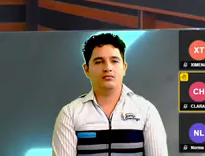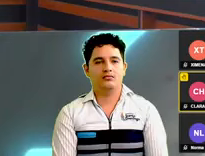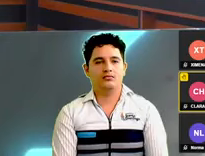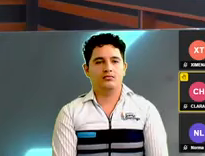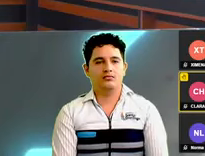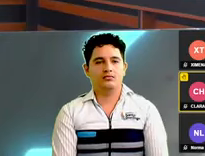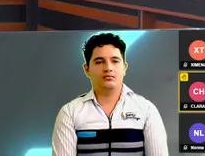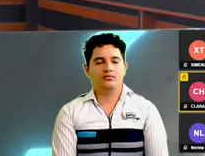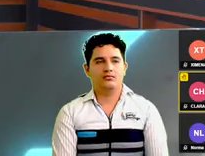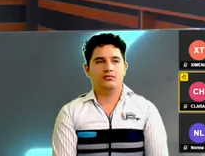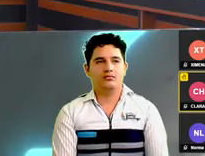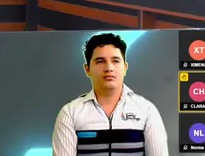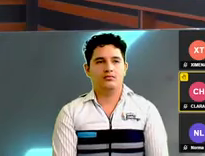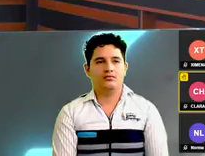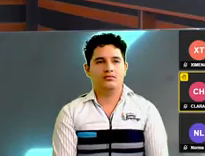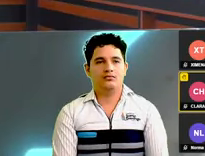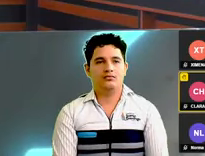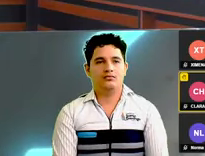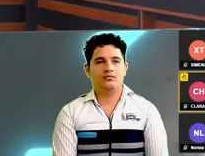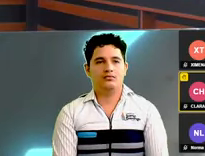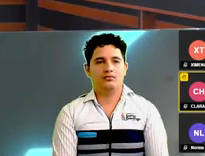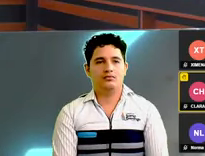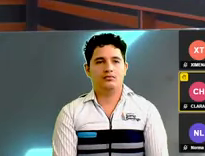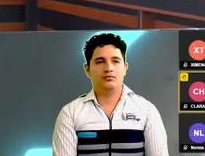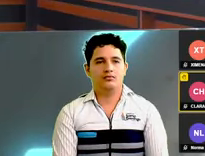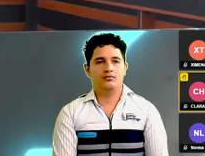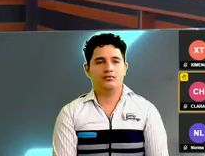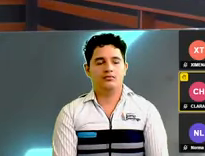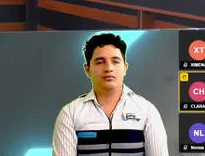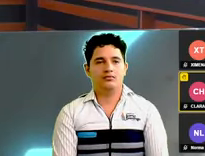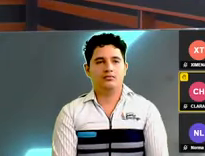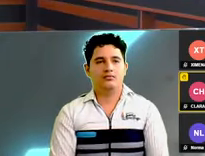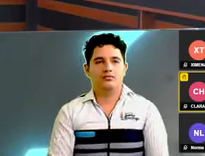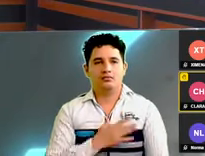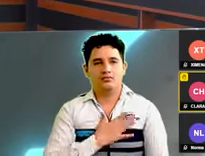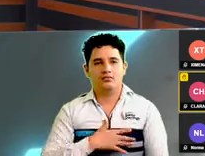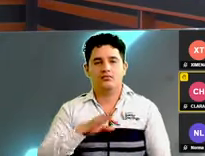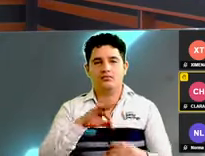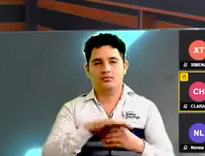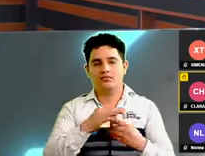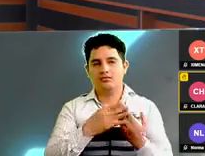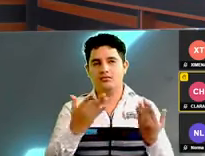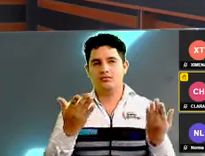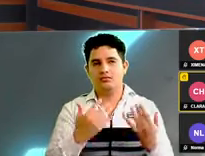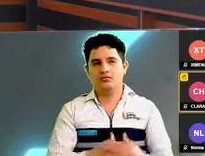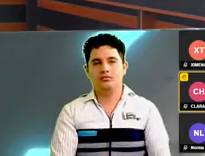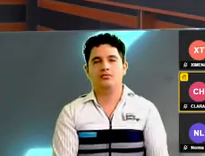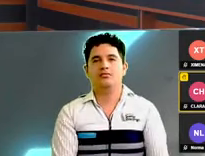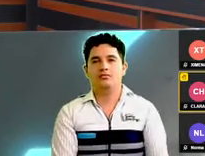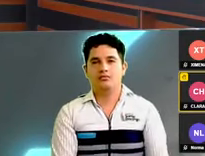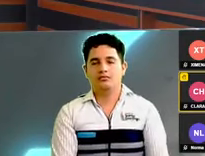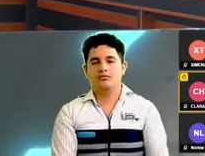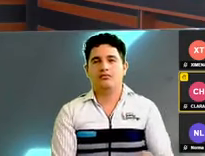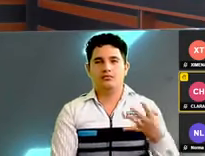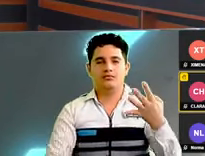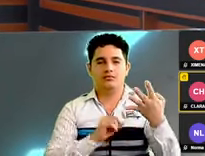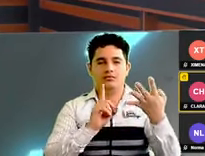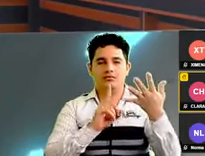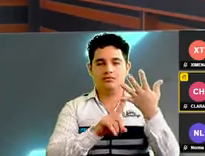Señor secretario, vamos a dar lectura al próximo punto establecido para esta sesión de consejo. Quinto